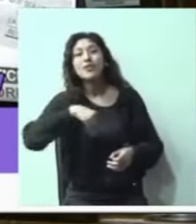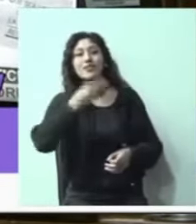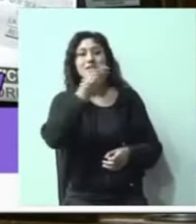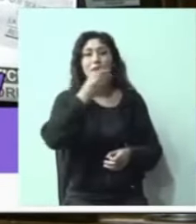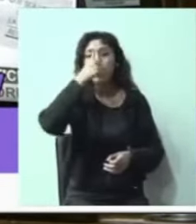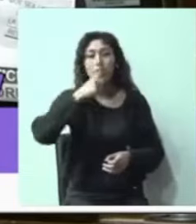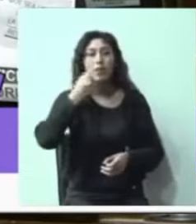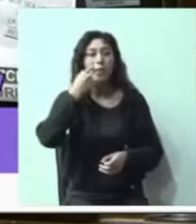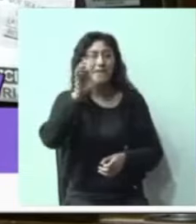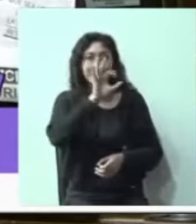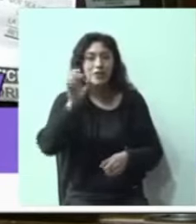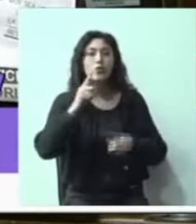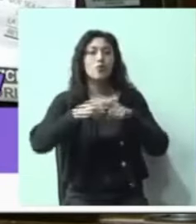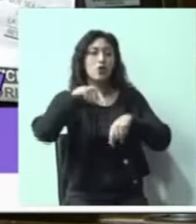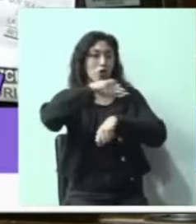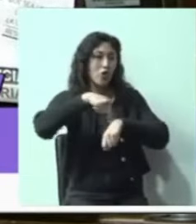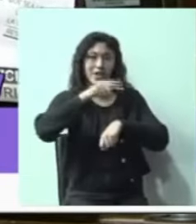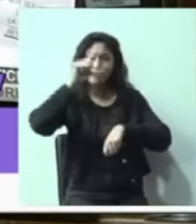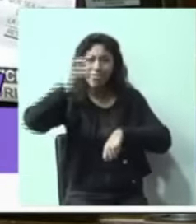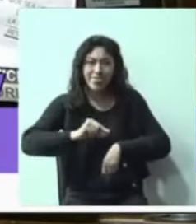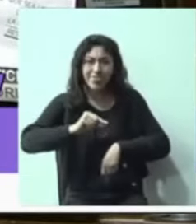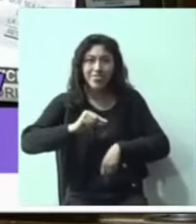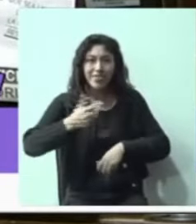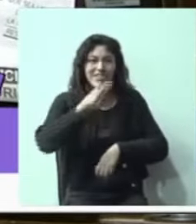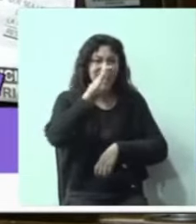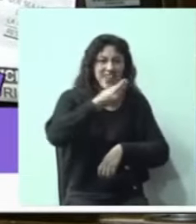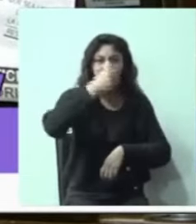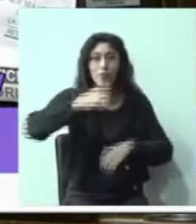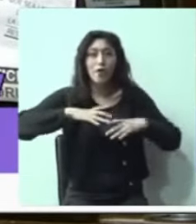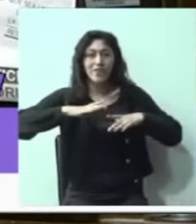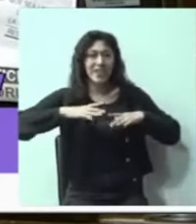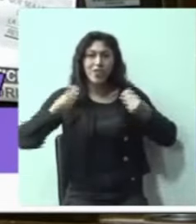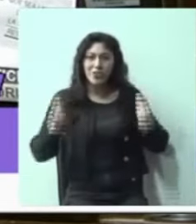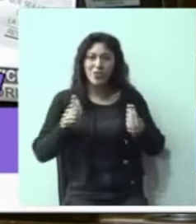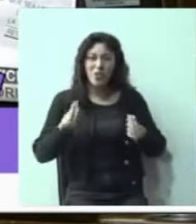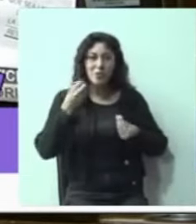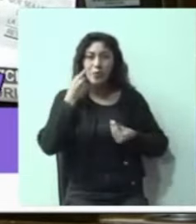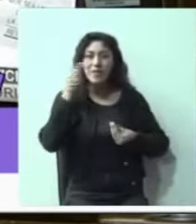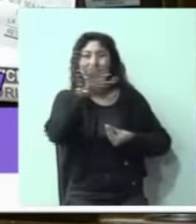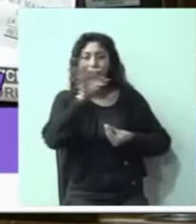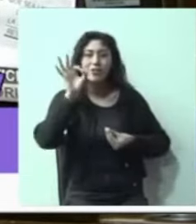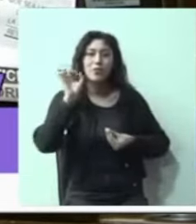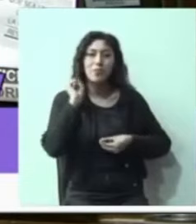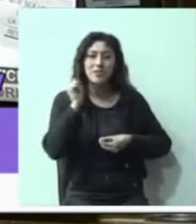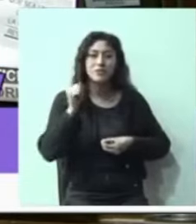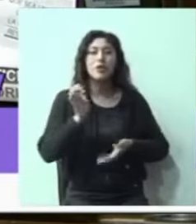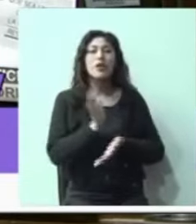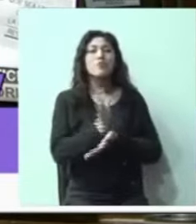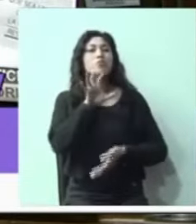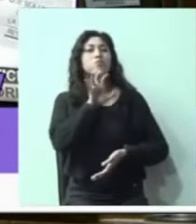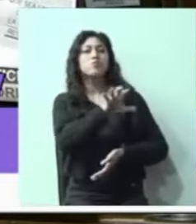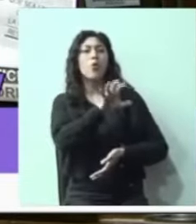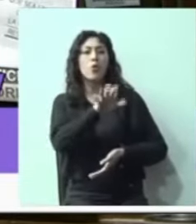pagan 1.500 pesos la hora. ¿Se entiende? Un sábado, domingo, un feriado, 1.500 pesos la hora. Es una burla lo que pasa en la